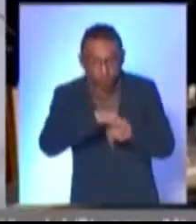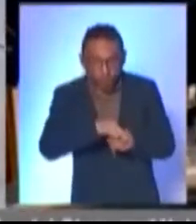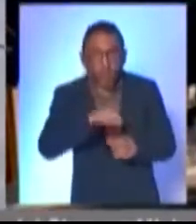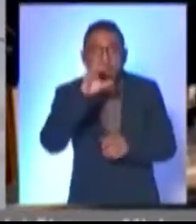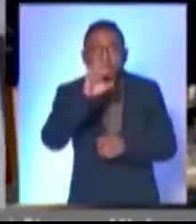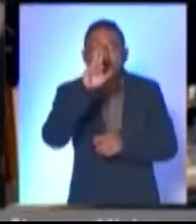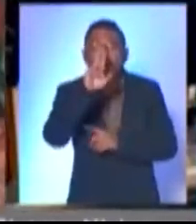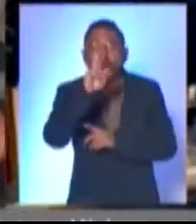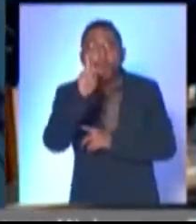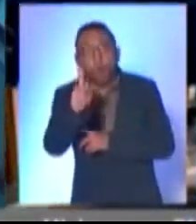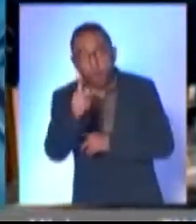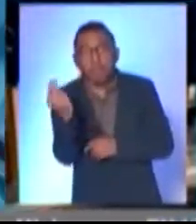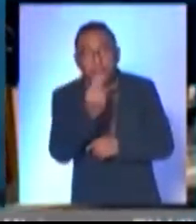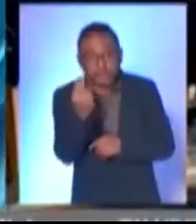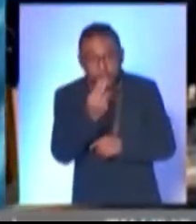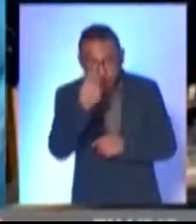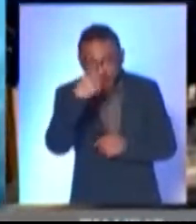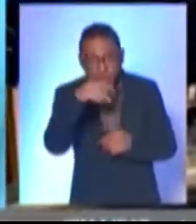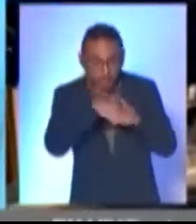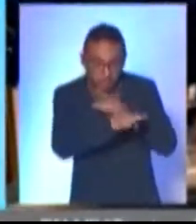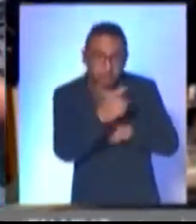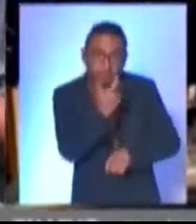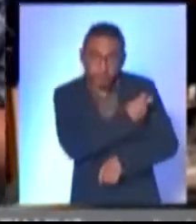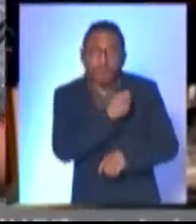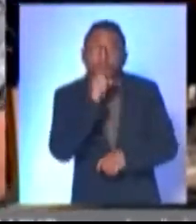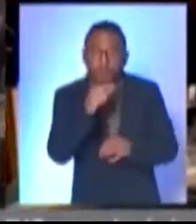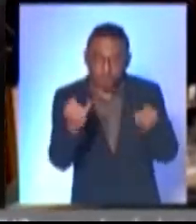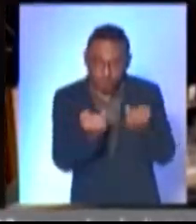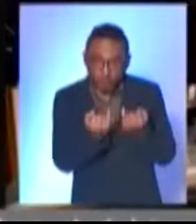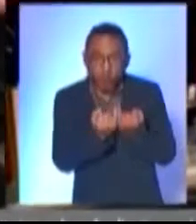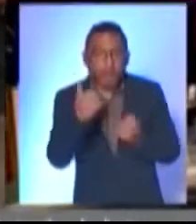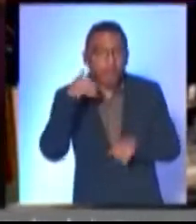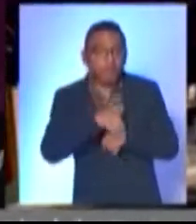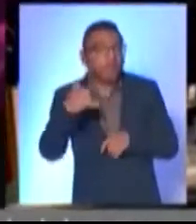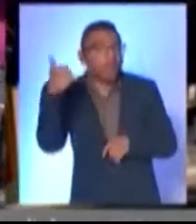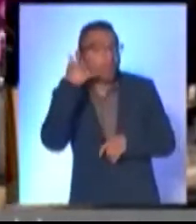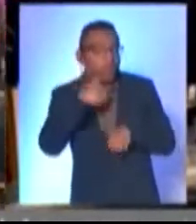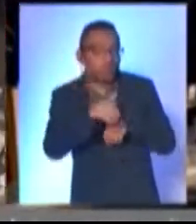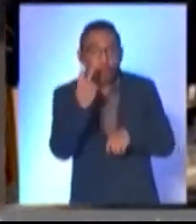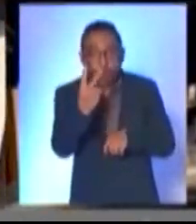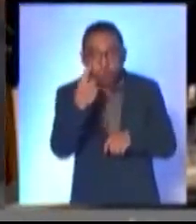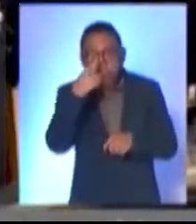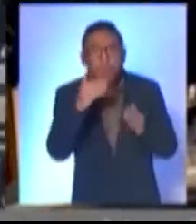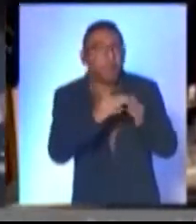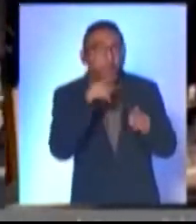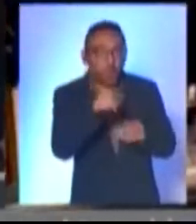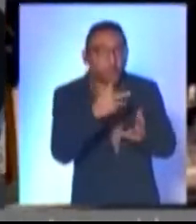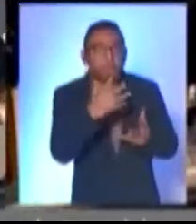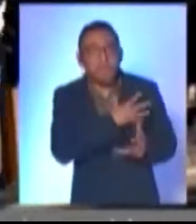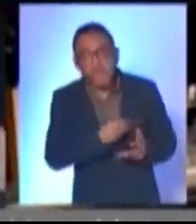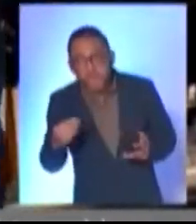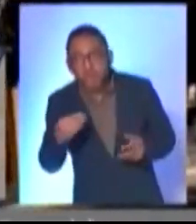por favor, para los datos. También, así como dos números de teléfono de su casa, de un hijo, de un familiar, de un